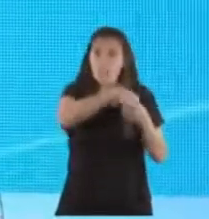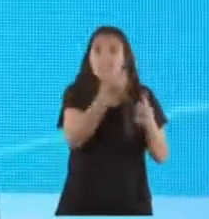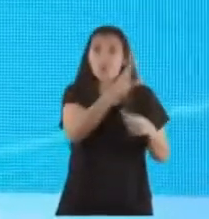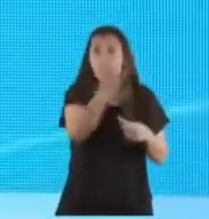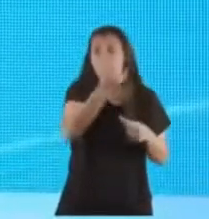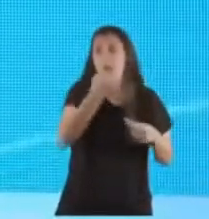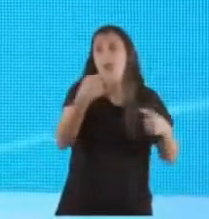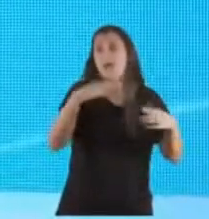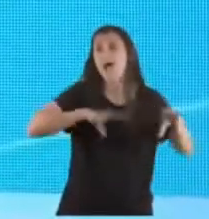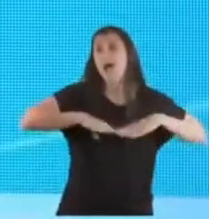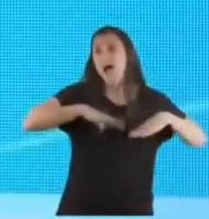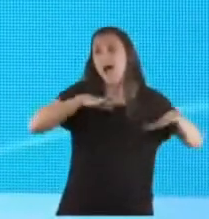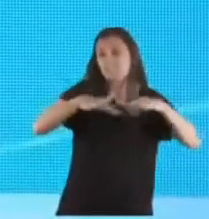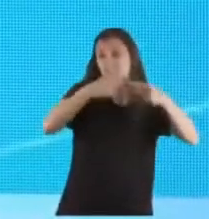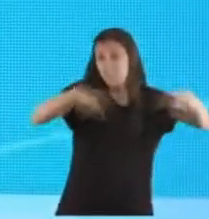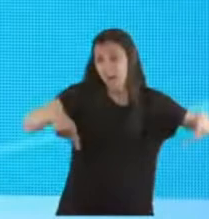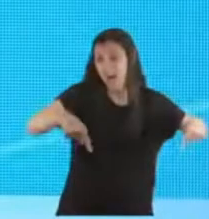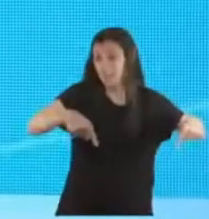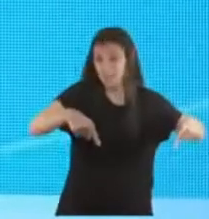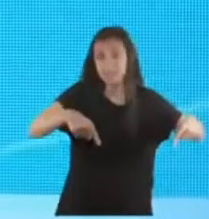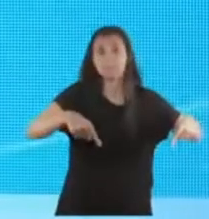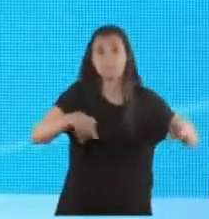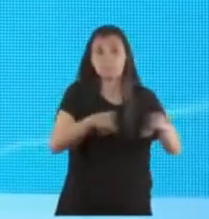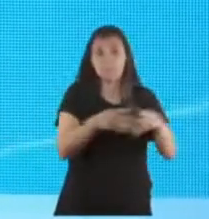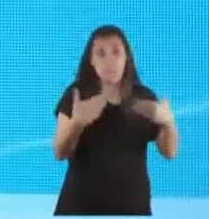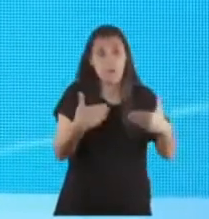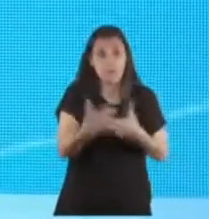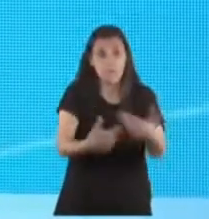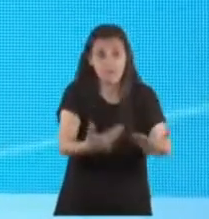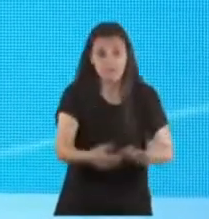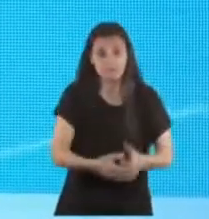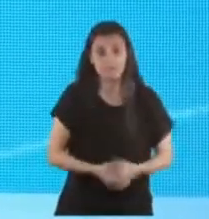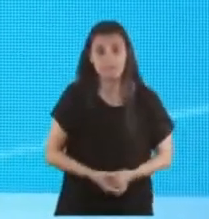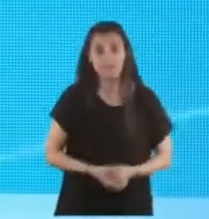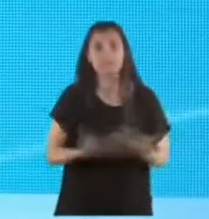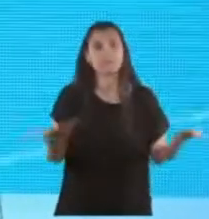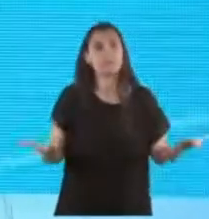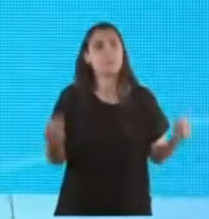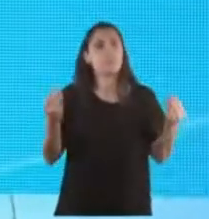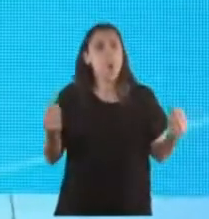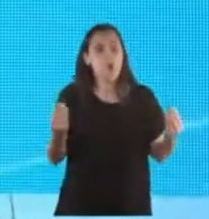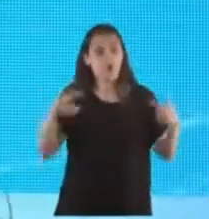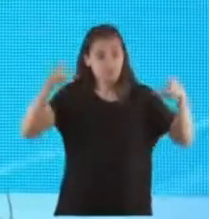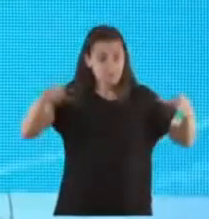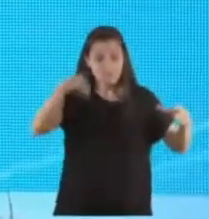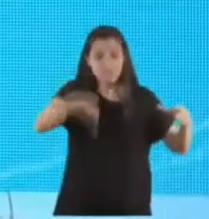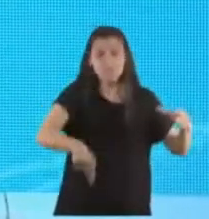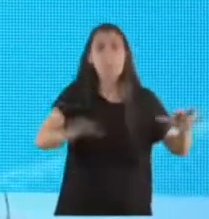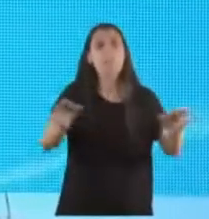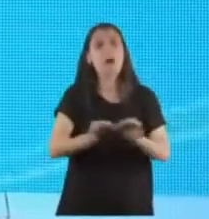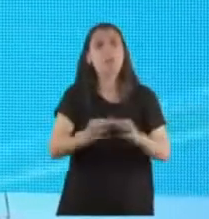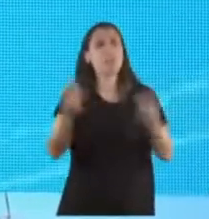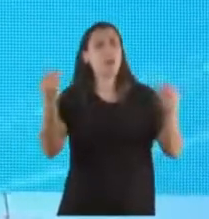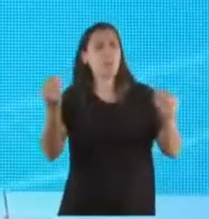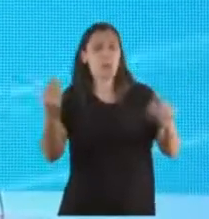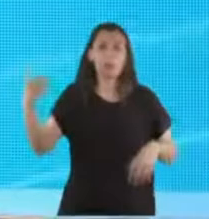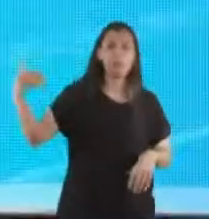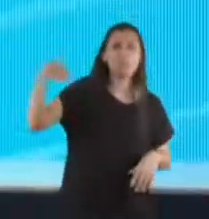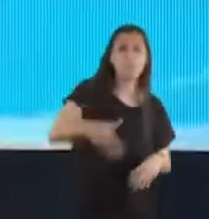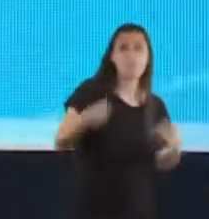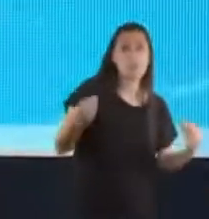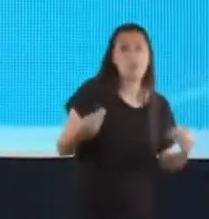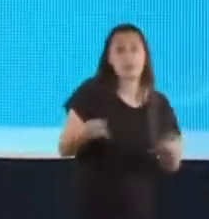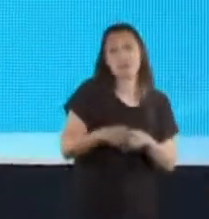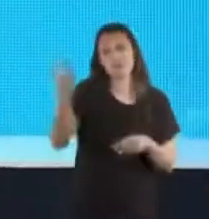adelante en los clubes, se pueda llevar adelante. ¿Por qué en Malvinas? Cuando hablábamos